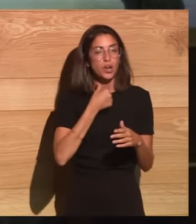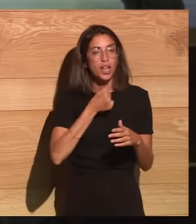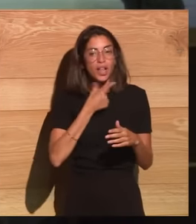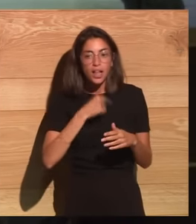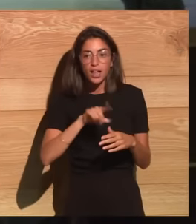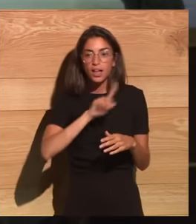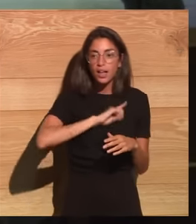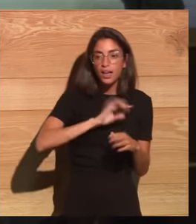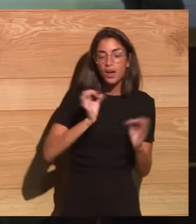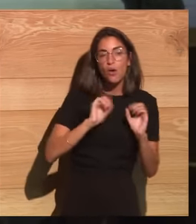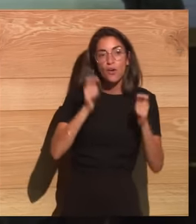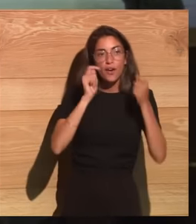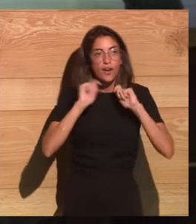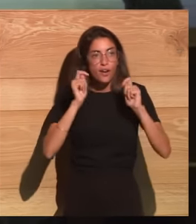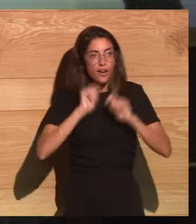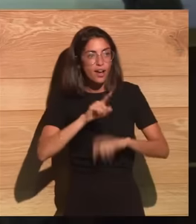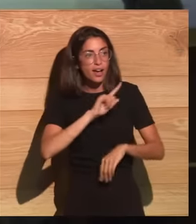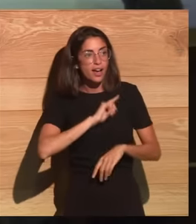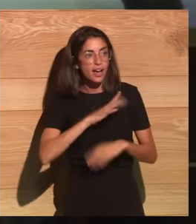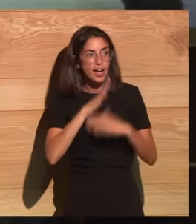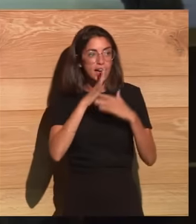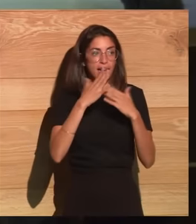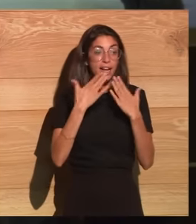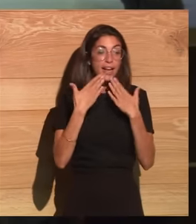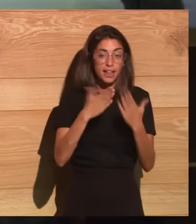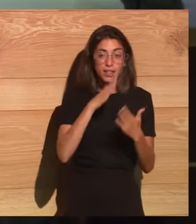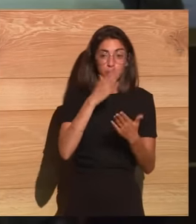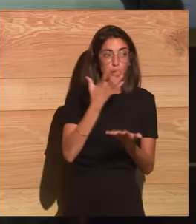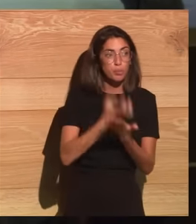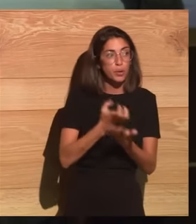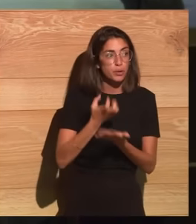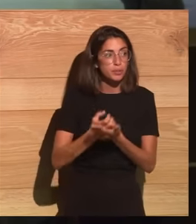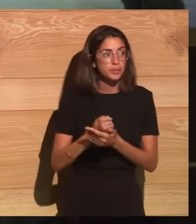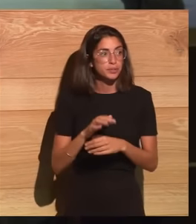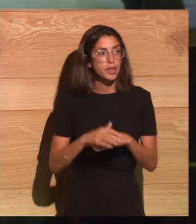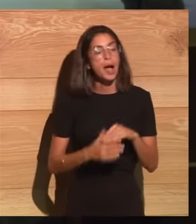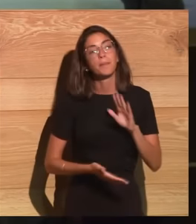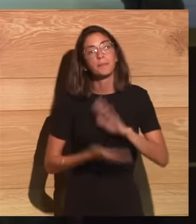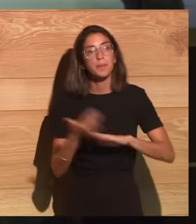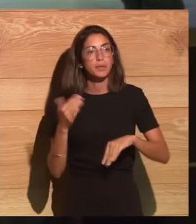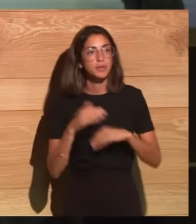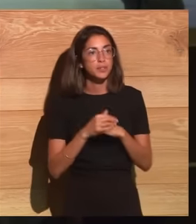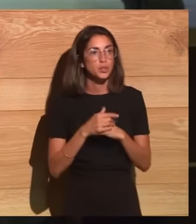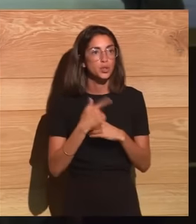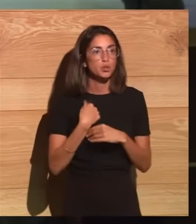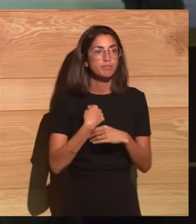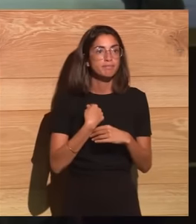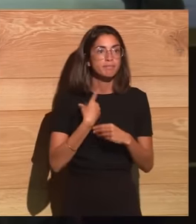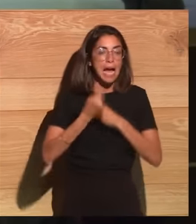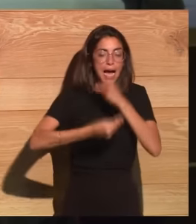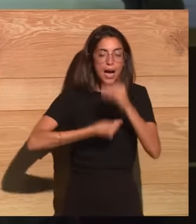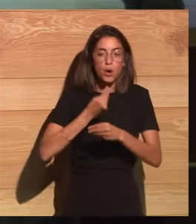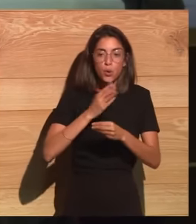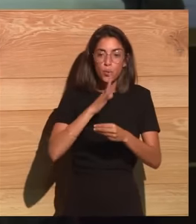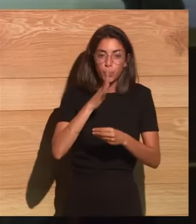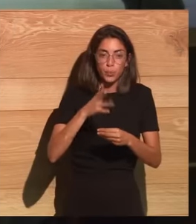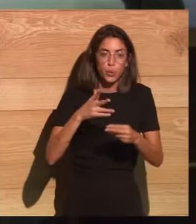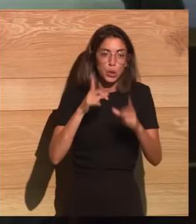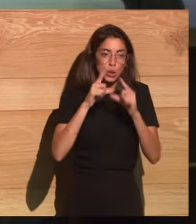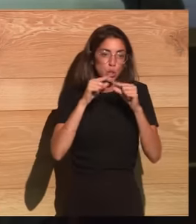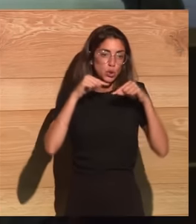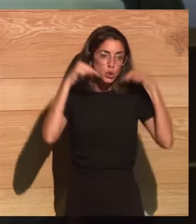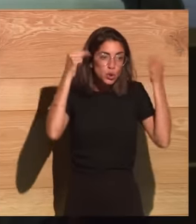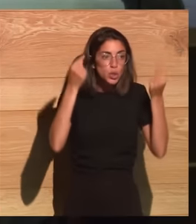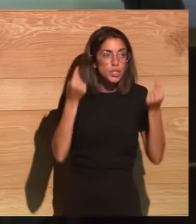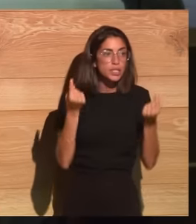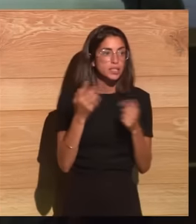llorar? Qué horror, ¿no? Sí, sería gracias terrible. Gracias por tus podcasts. ¿Se imagina que digo? Anda, vámonos, que me solo sirviendo. Lo hago por la sonrisa de un niño. Gracias a todos por venir